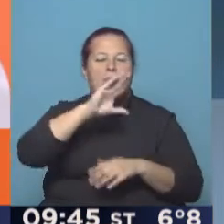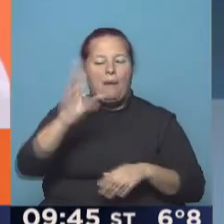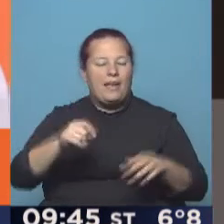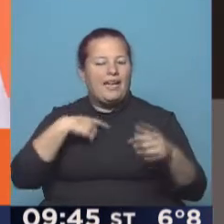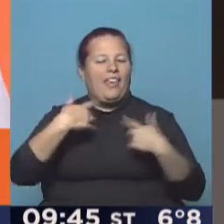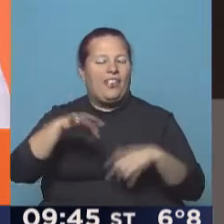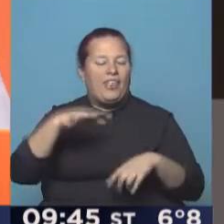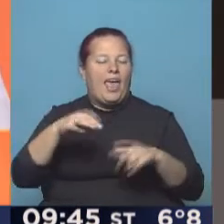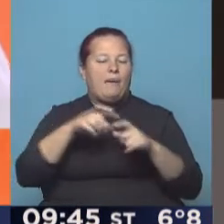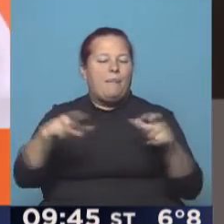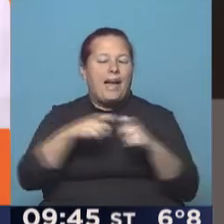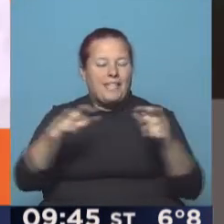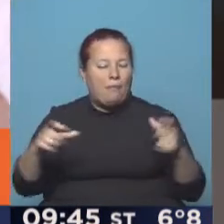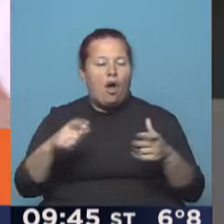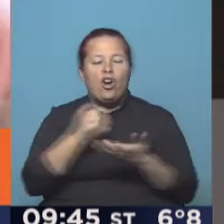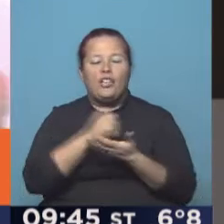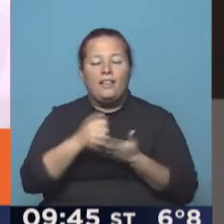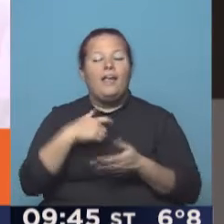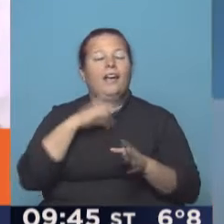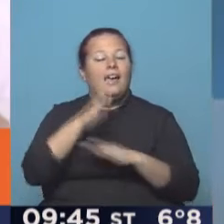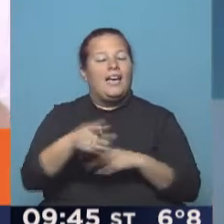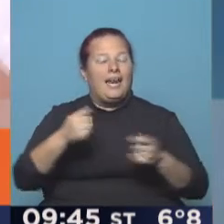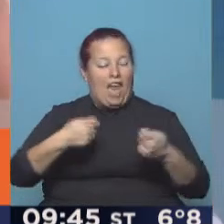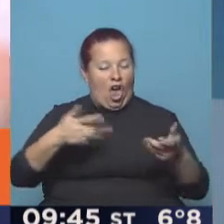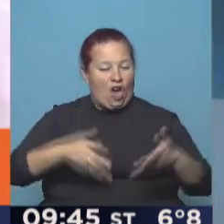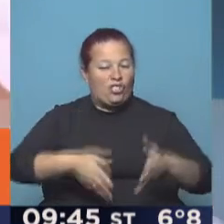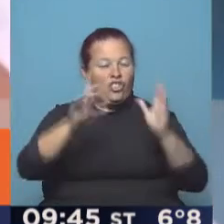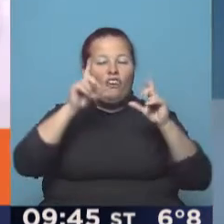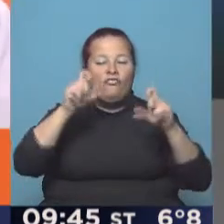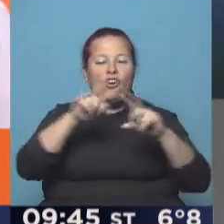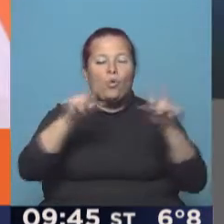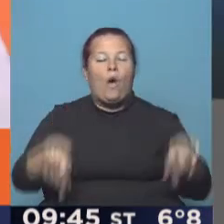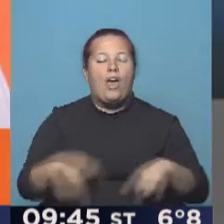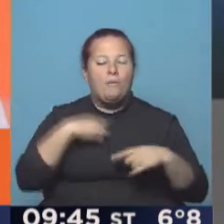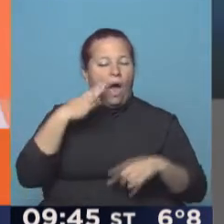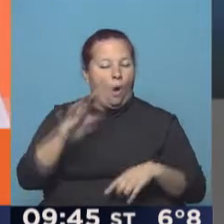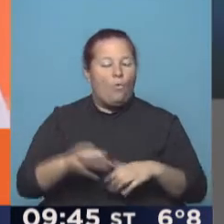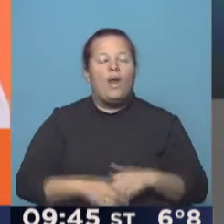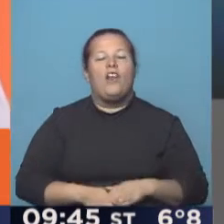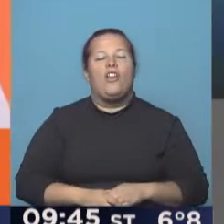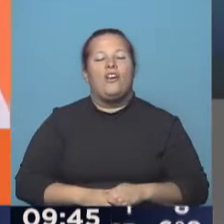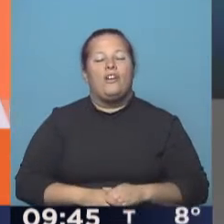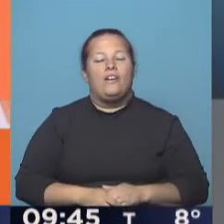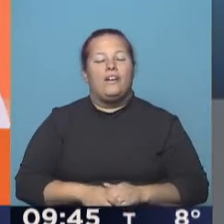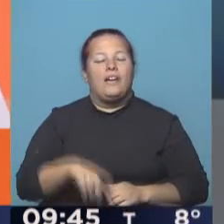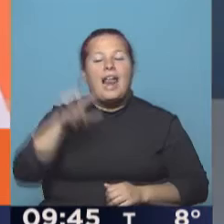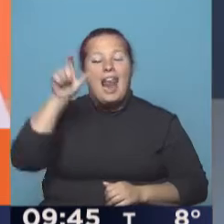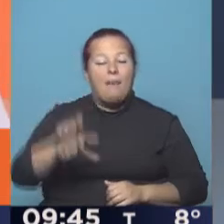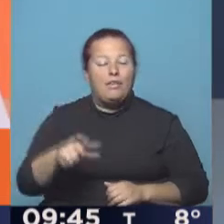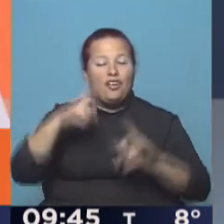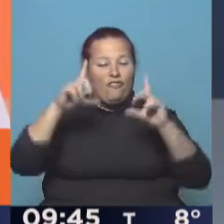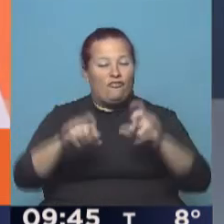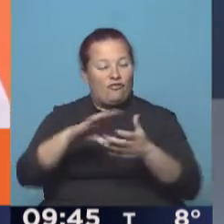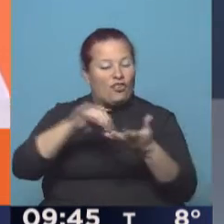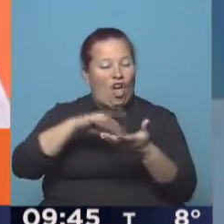que sacar un pasaporte. Y entro a la galería y tenía la foto del cuadro de mi abuelo, ¿viste? Y la persona que me saca la